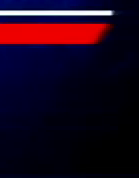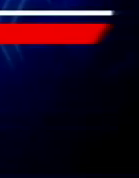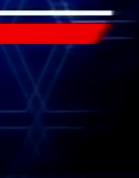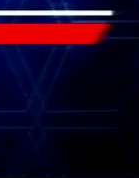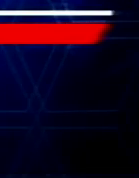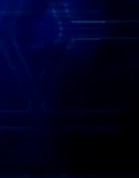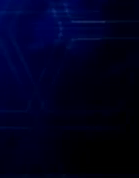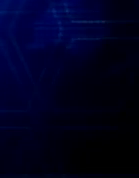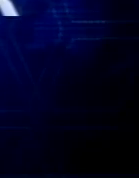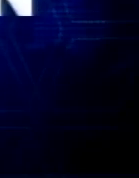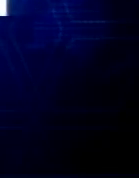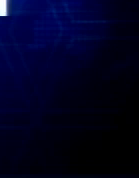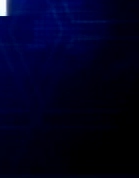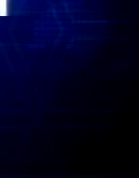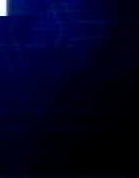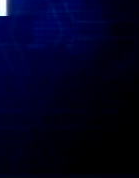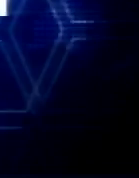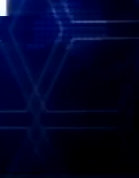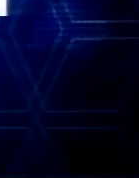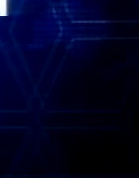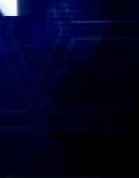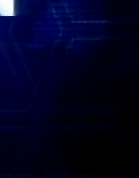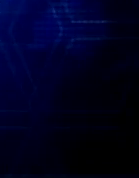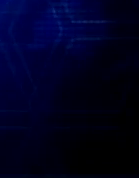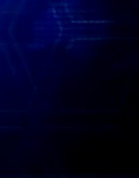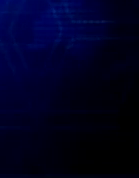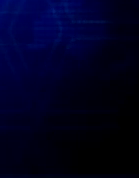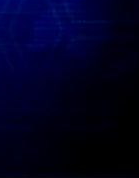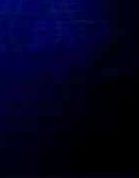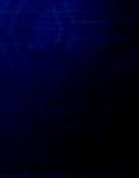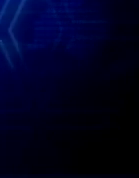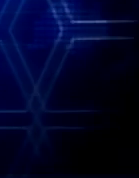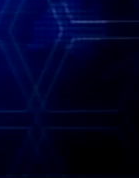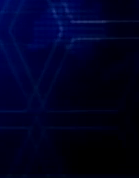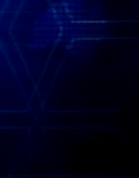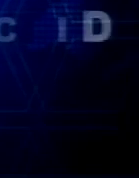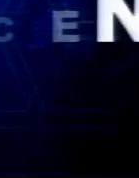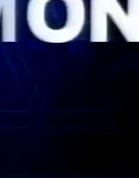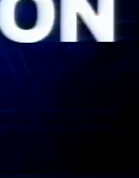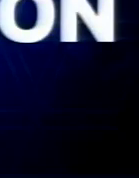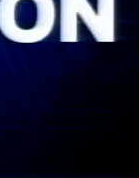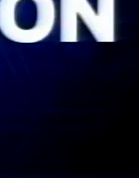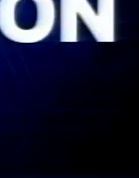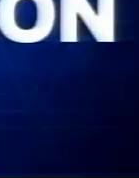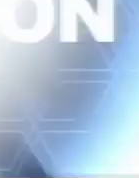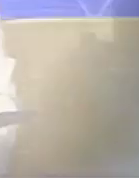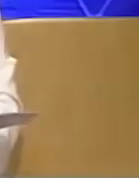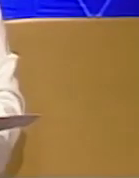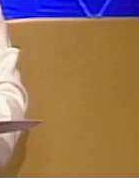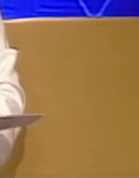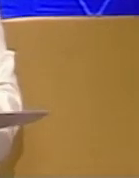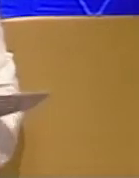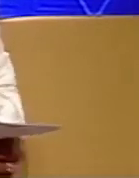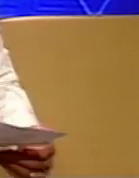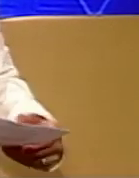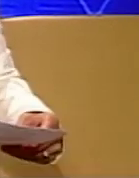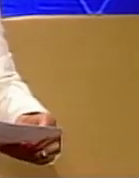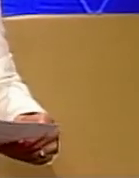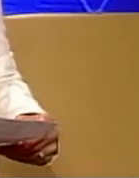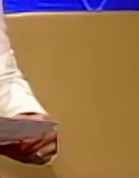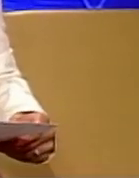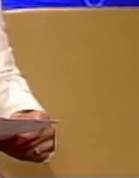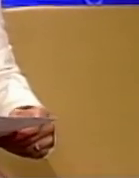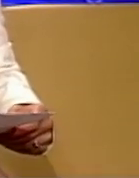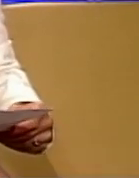Entrevista Venevisión, líder en opinión, por tu canal independiente, Venevisión. Muchísimas gracias